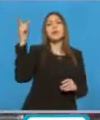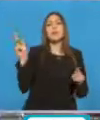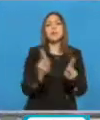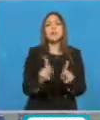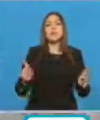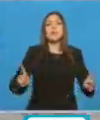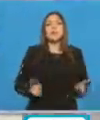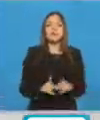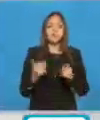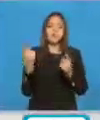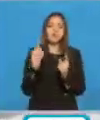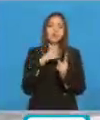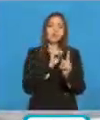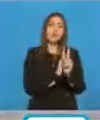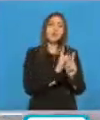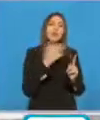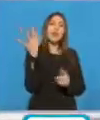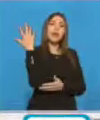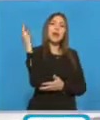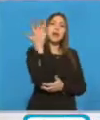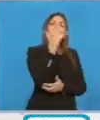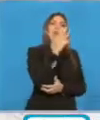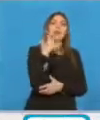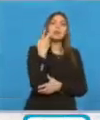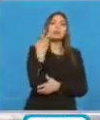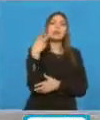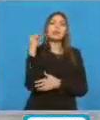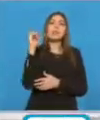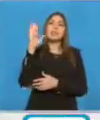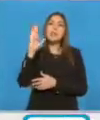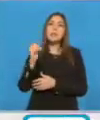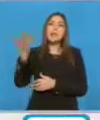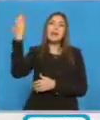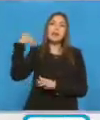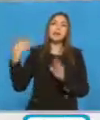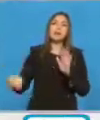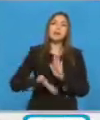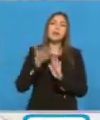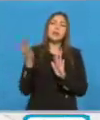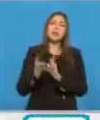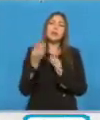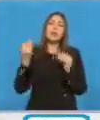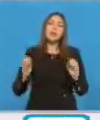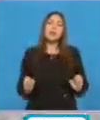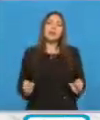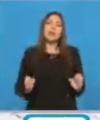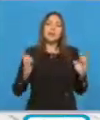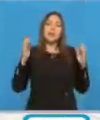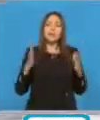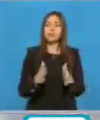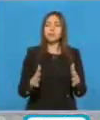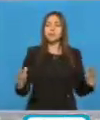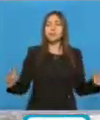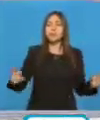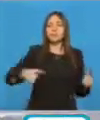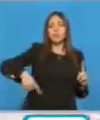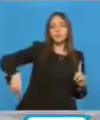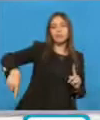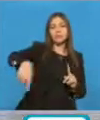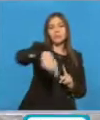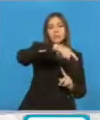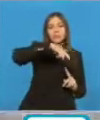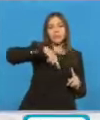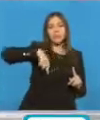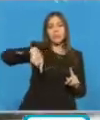atrás de esos árboles, tío Alberto, iba a hacer una serie de edificios y una grandísima glorieta, arquitectónicamente